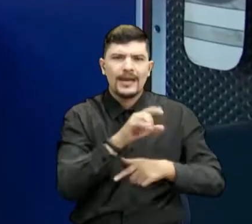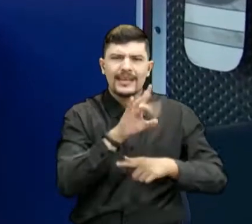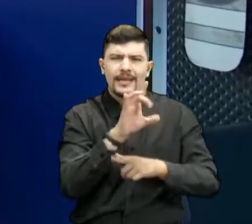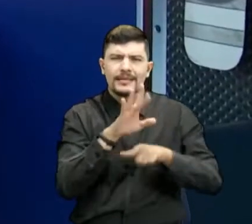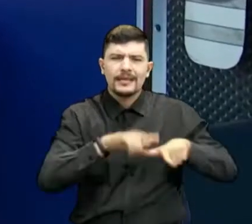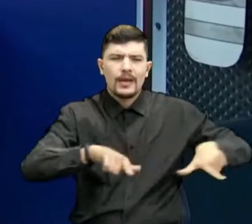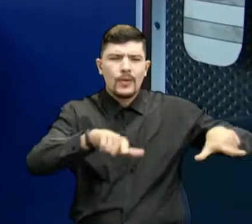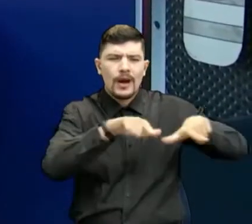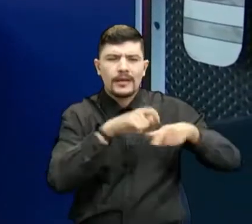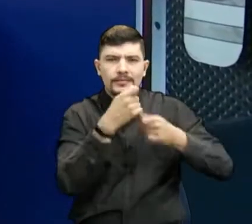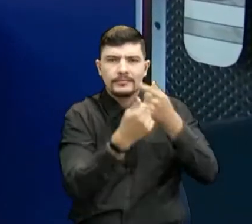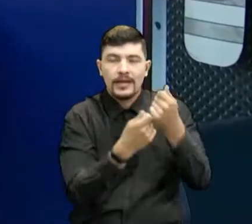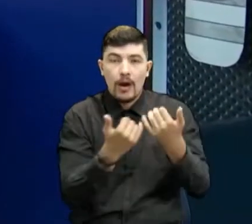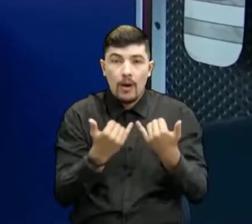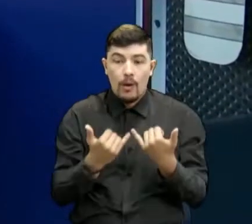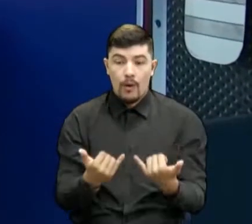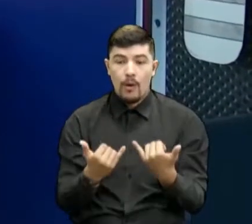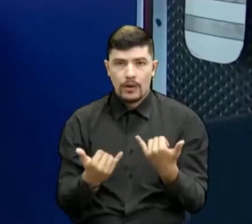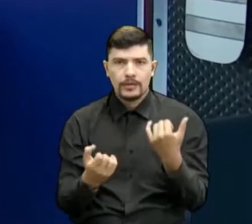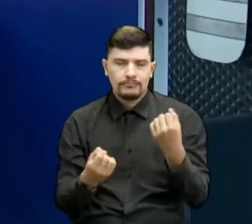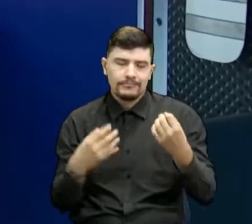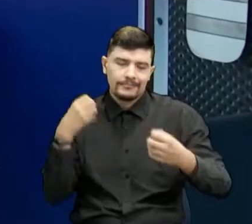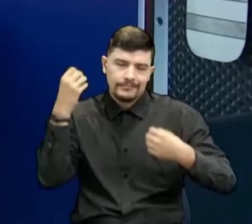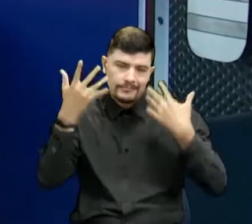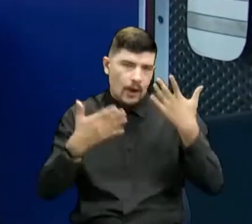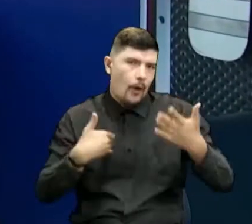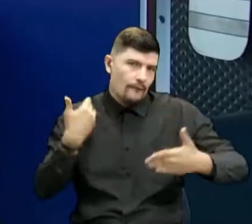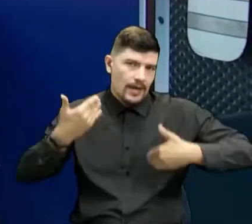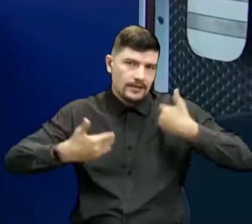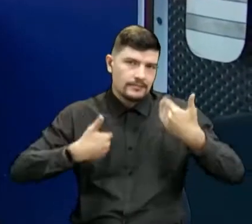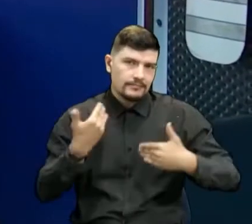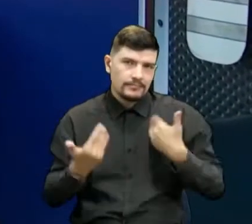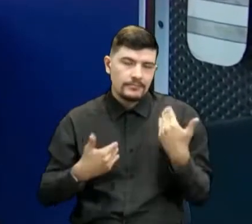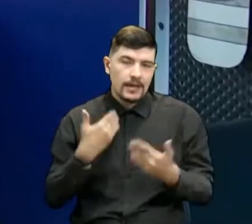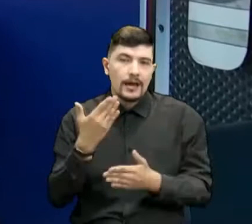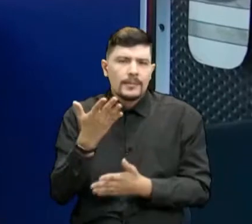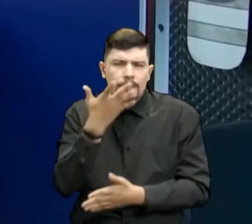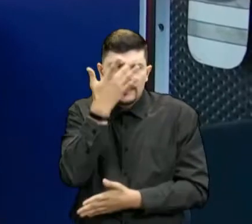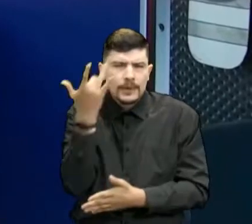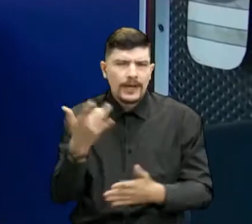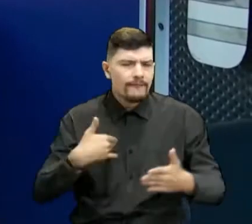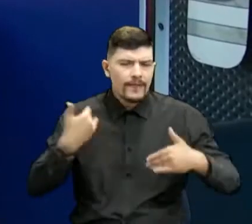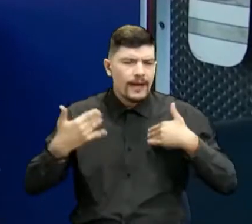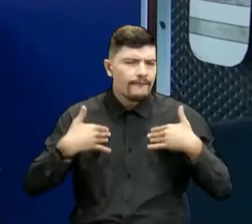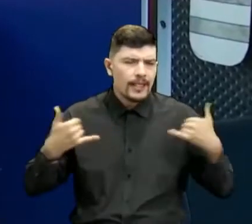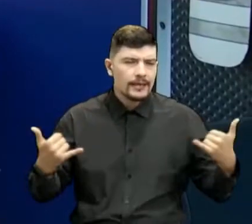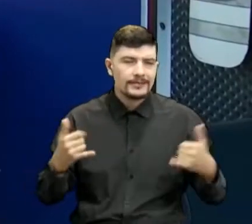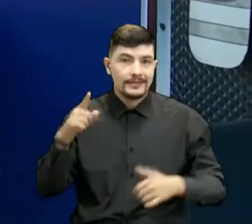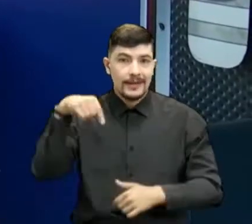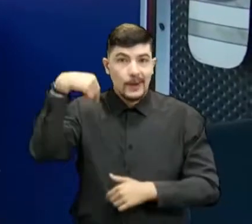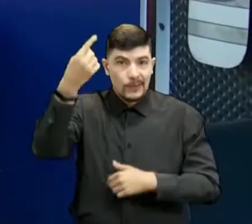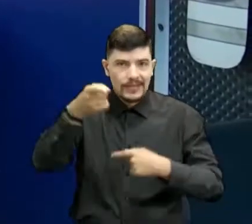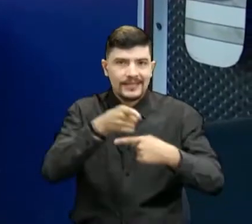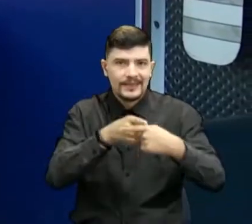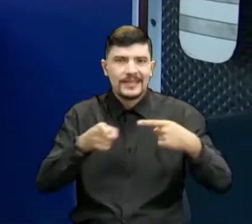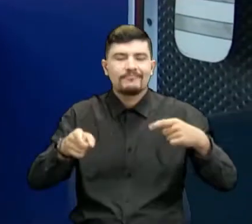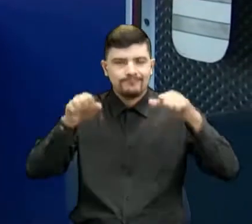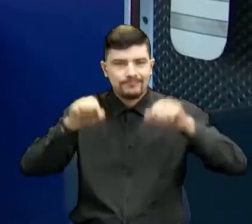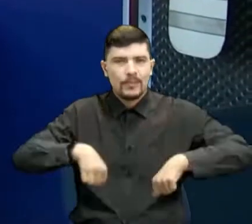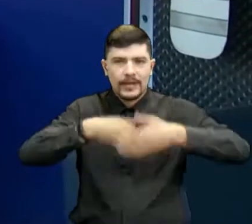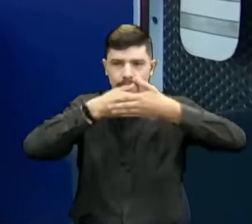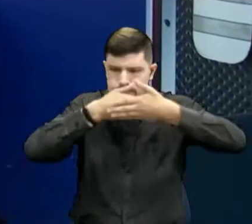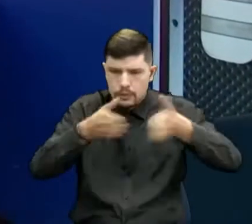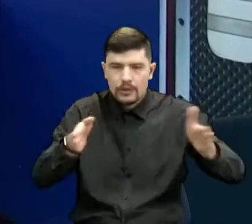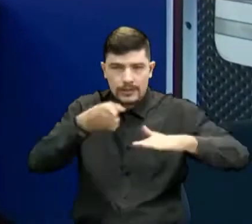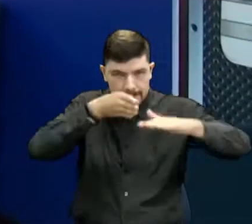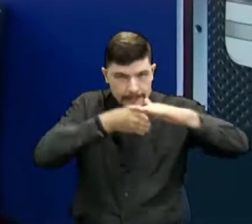están, por decirlo de alguna forma, de fiesta. Y es que el próximo fin de semana abrirán completamente sus puertas. Pero yo me vine